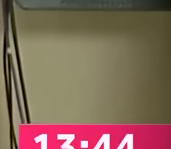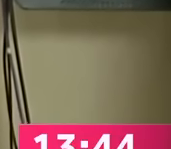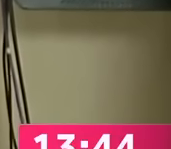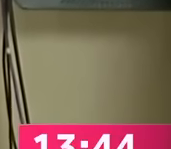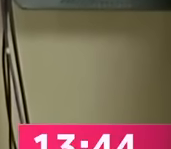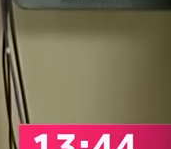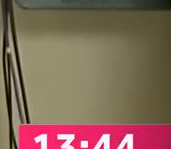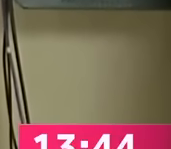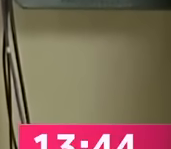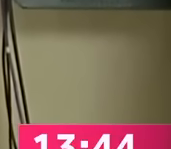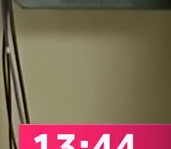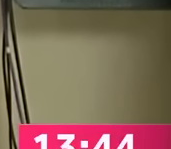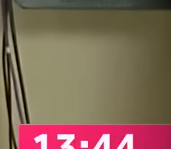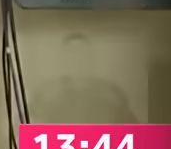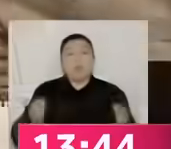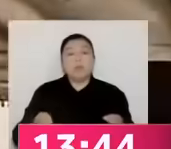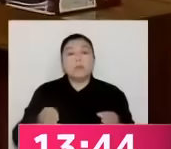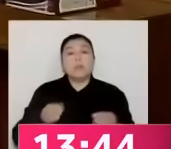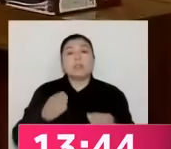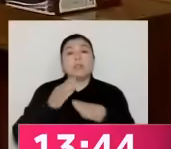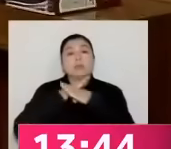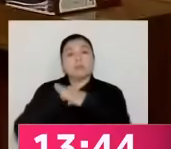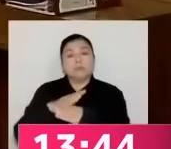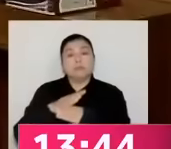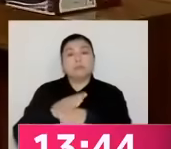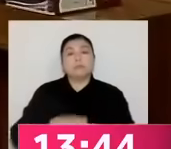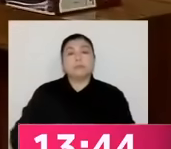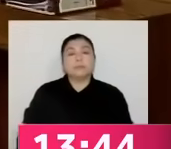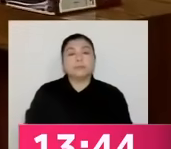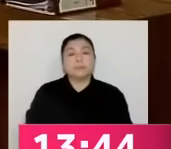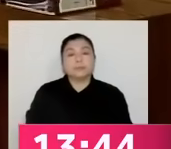por el Partido Comunista que no cree en la democracia.